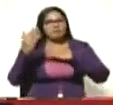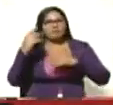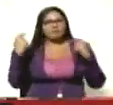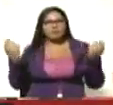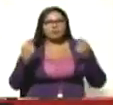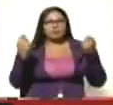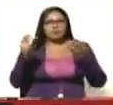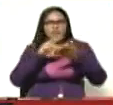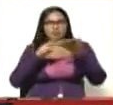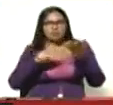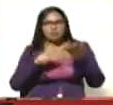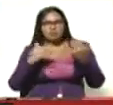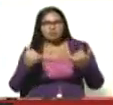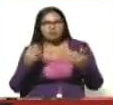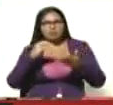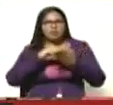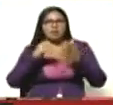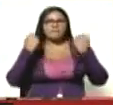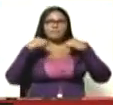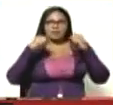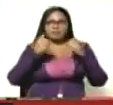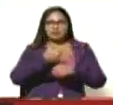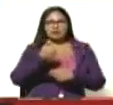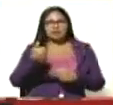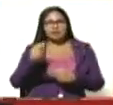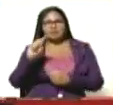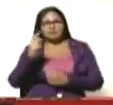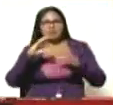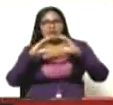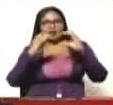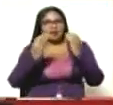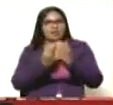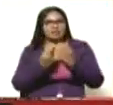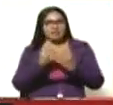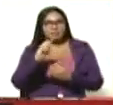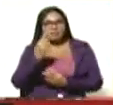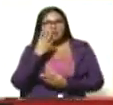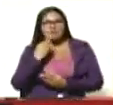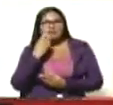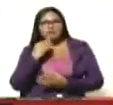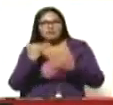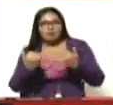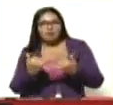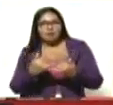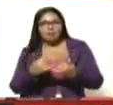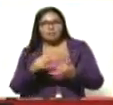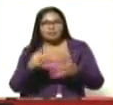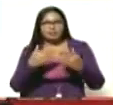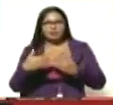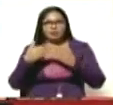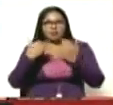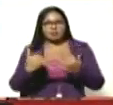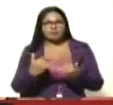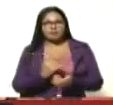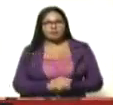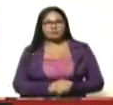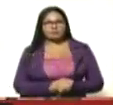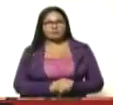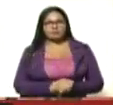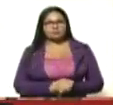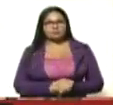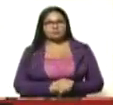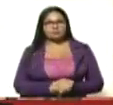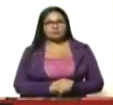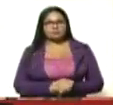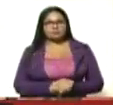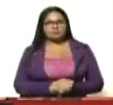de lectura y poner en práctica acá, si no la primera clase, por lo menos la primera experiencia de esta escuela de poesía, de la